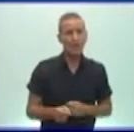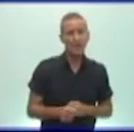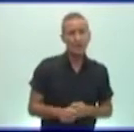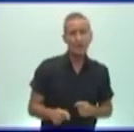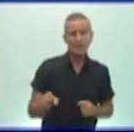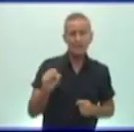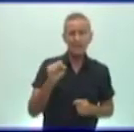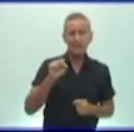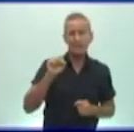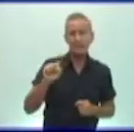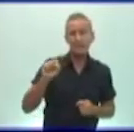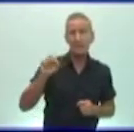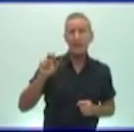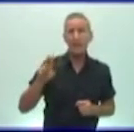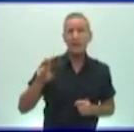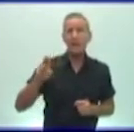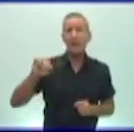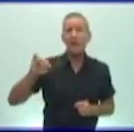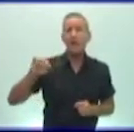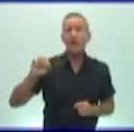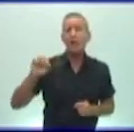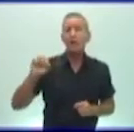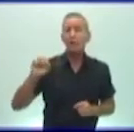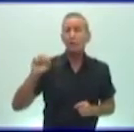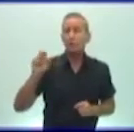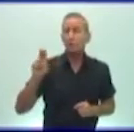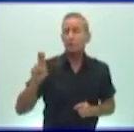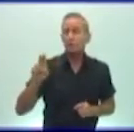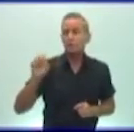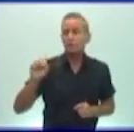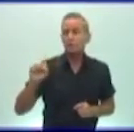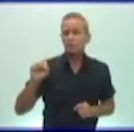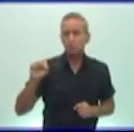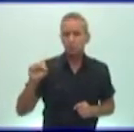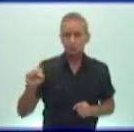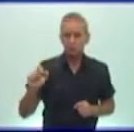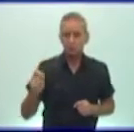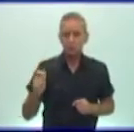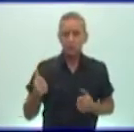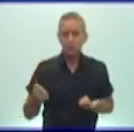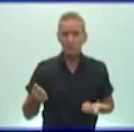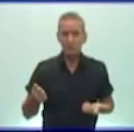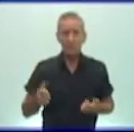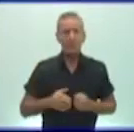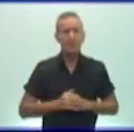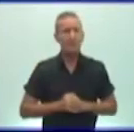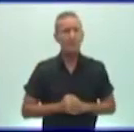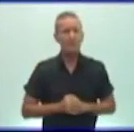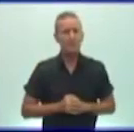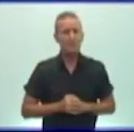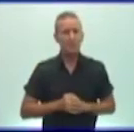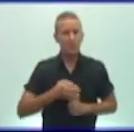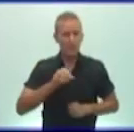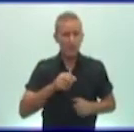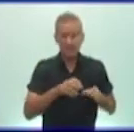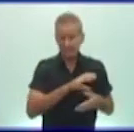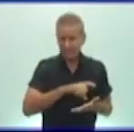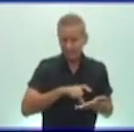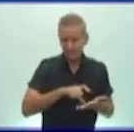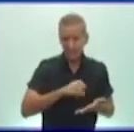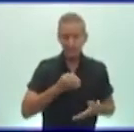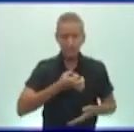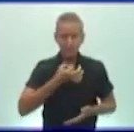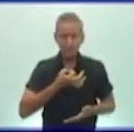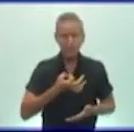producción, escritura, redacción de textos descriptivos. Ahora bien, ¿cómo trabajaremos con los libros